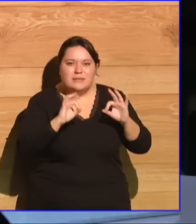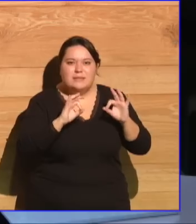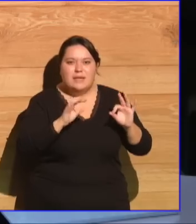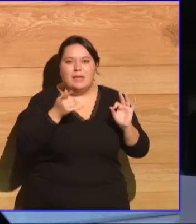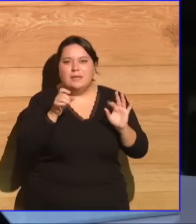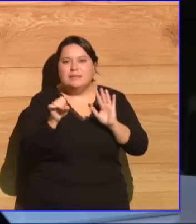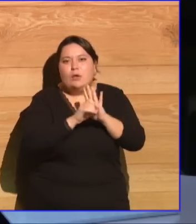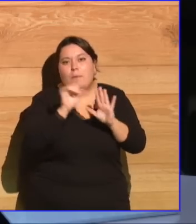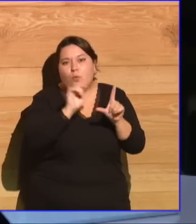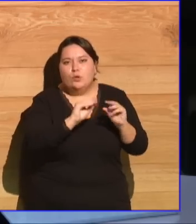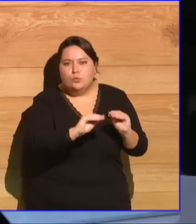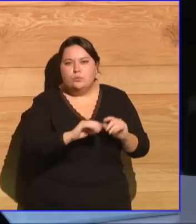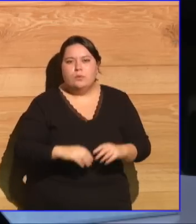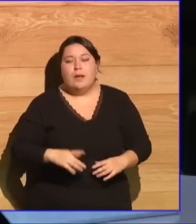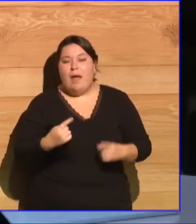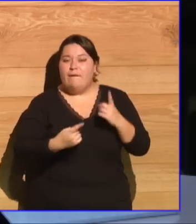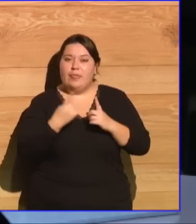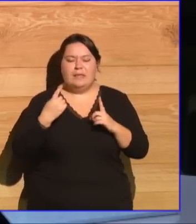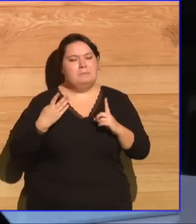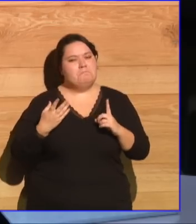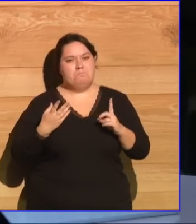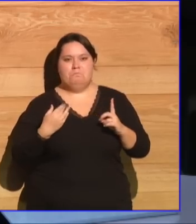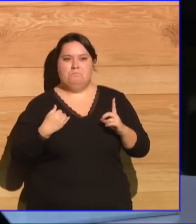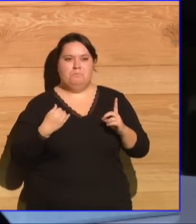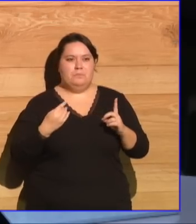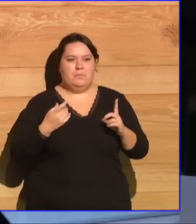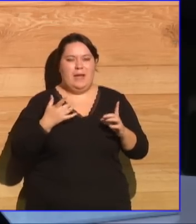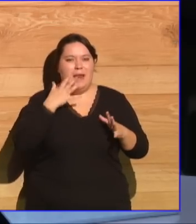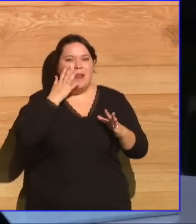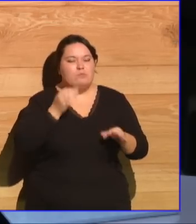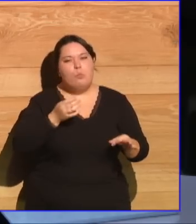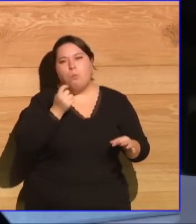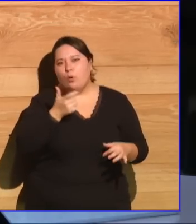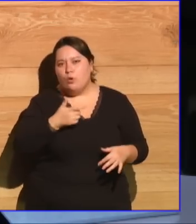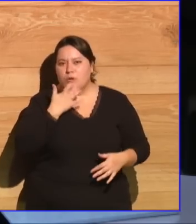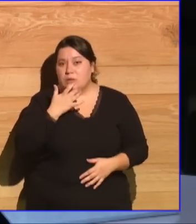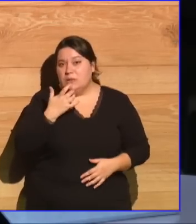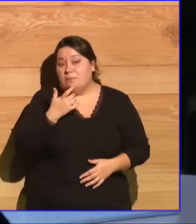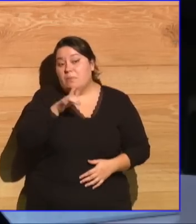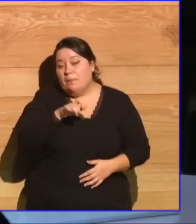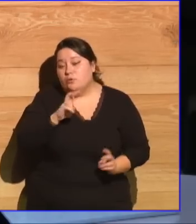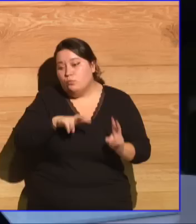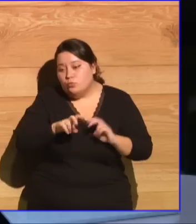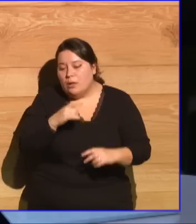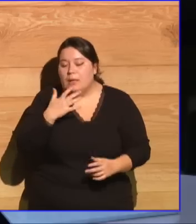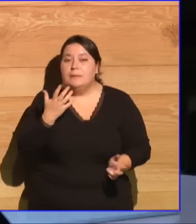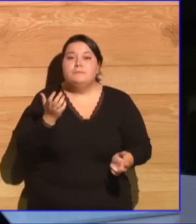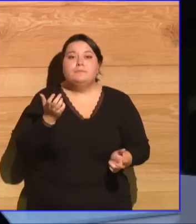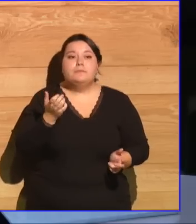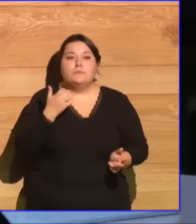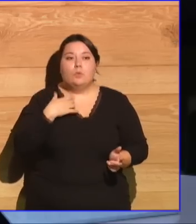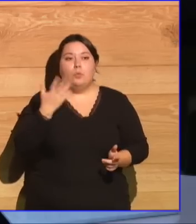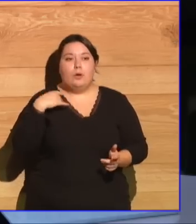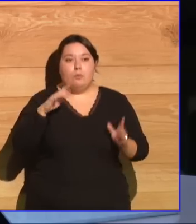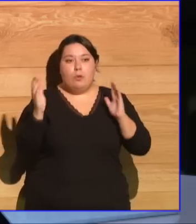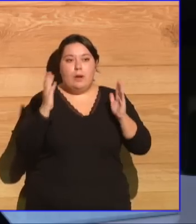las películas que muchas veces lo que no tienen es determinado realismo si alguien busca eso. Por ejemplo, en esa época estrenaba John